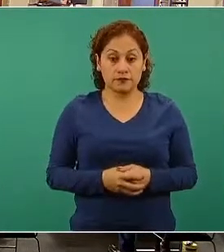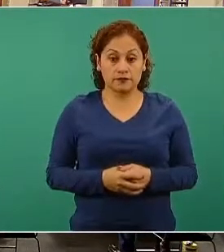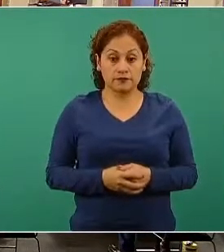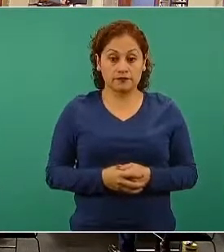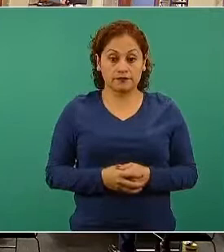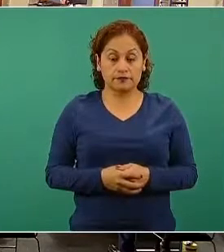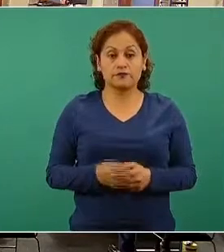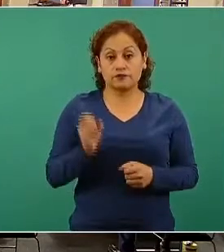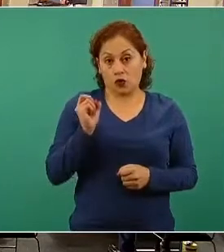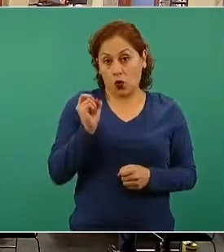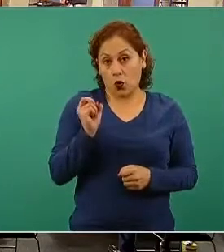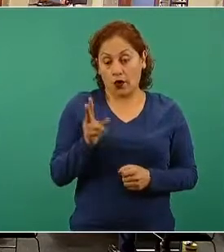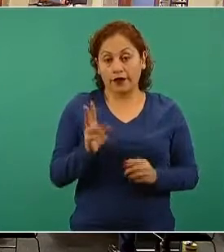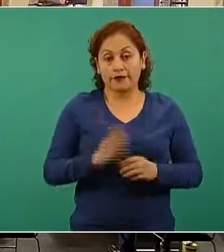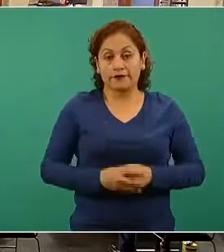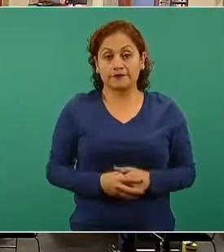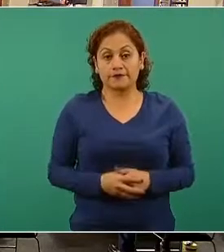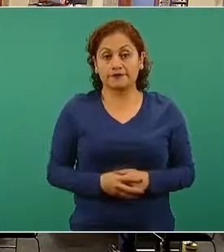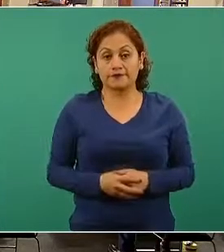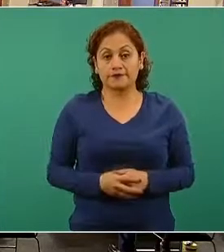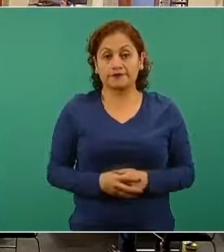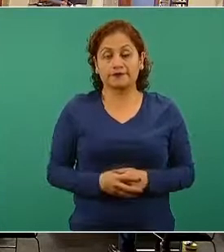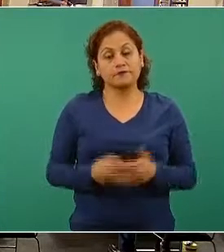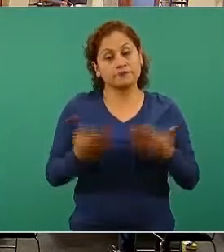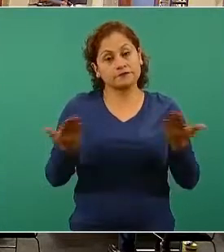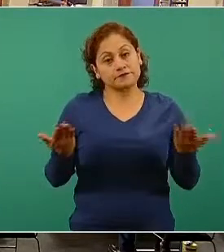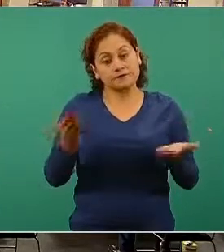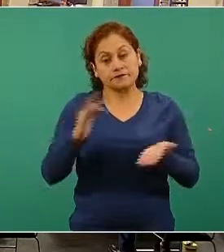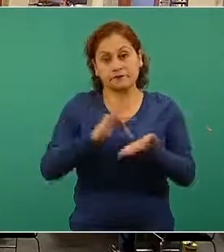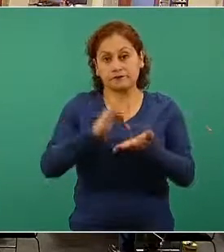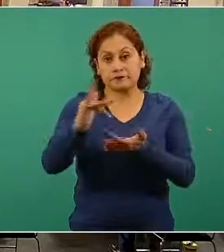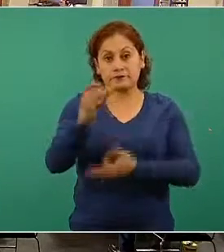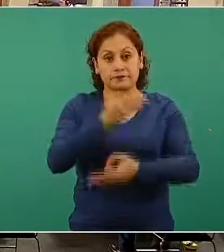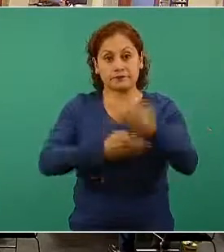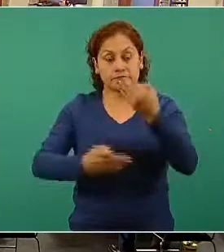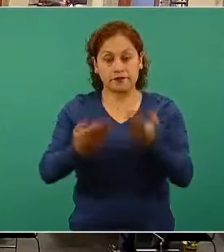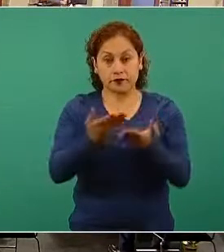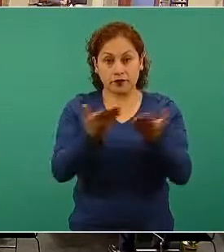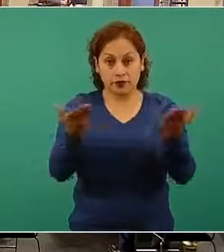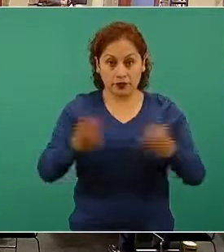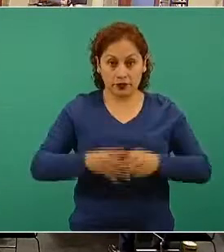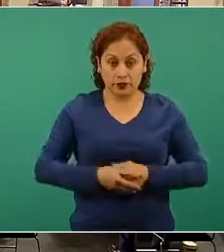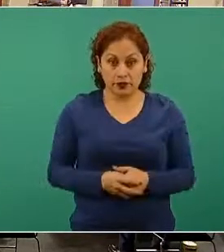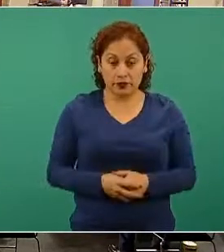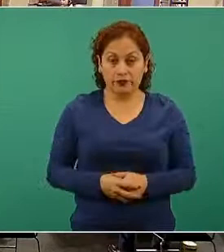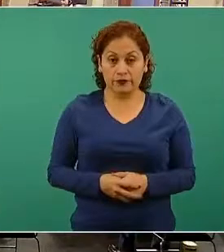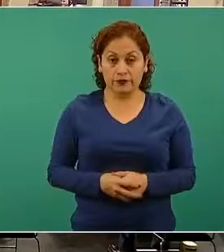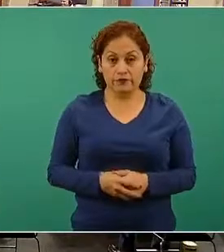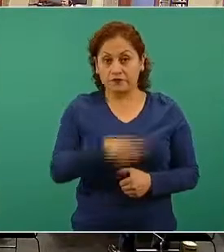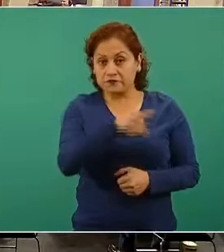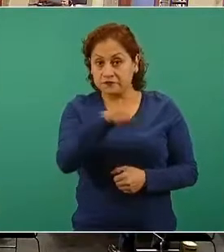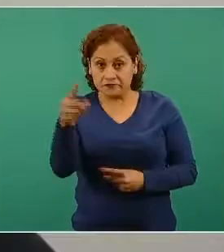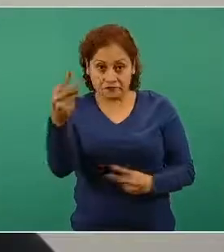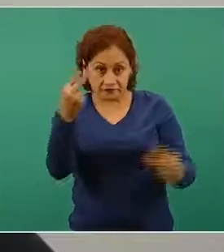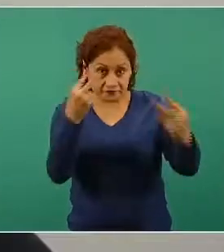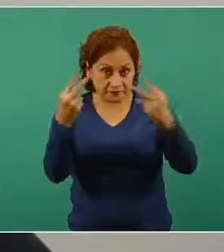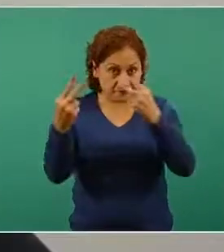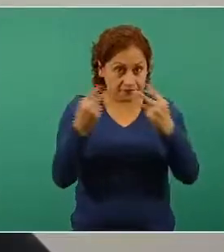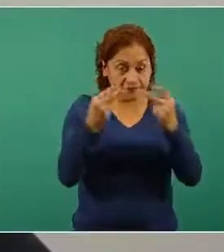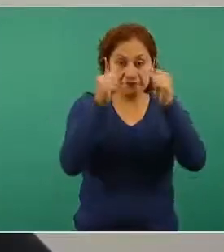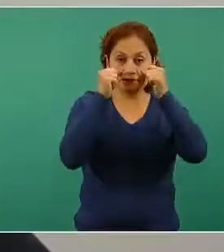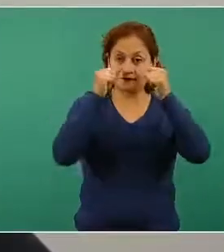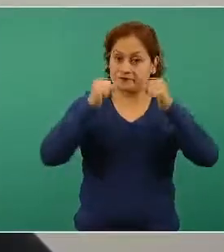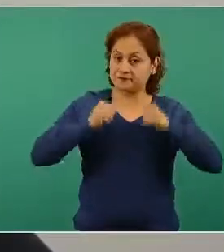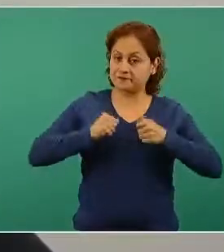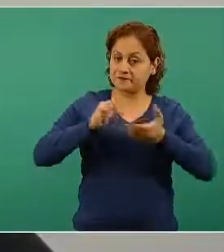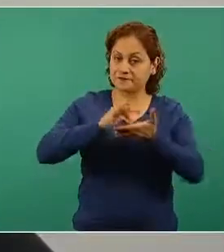Muy bien, si es así, pues entonces agradecerles a todos por habernos sintonizado, por haber atendido esta